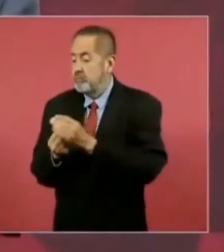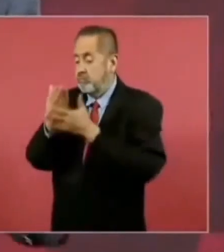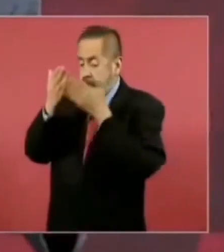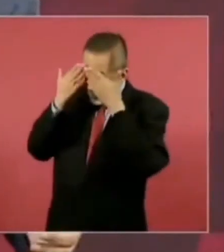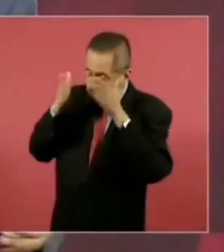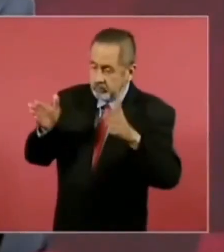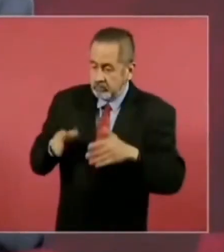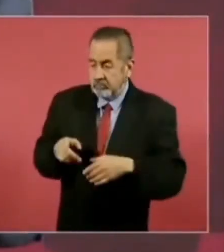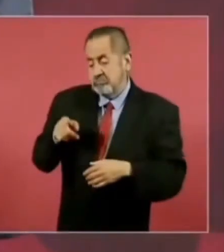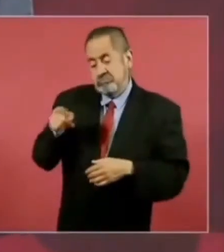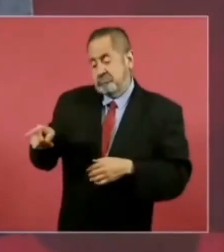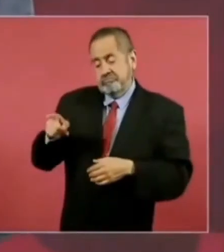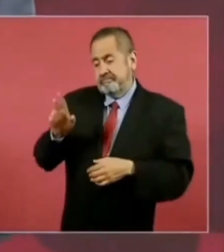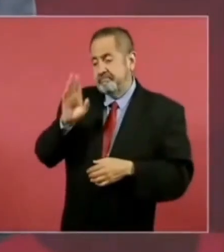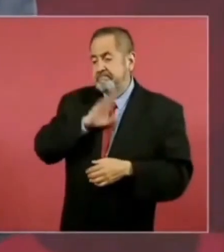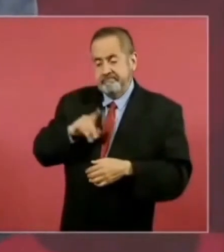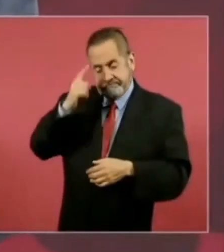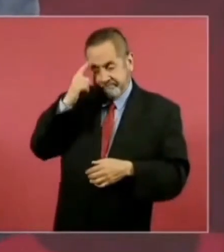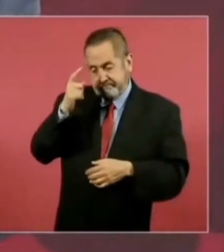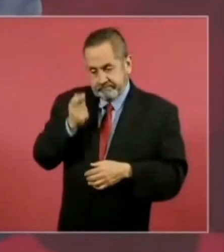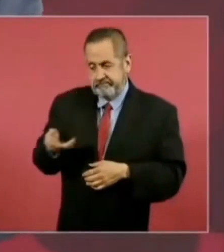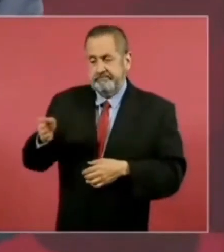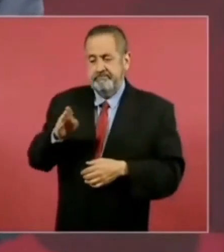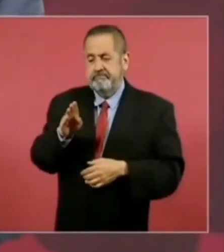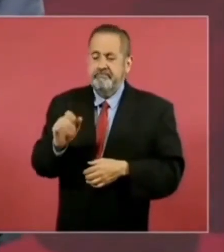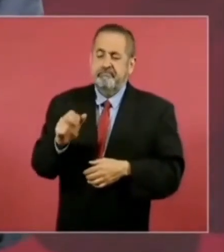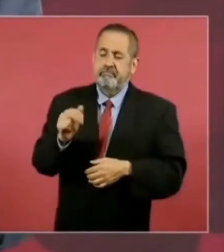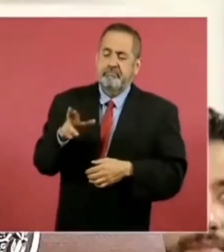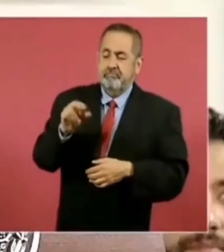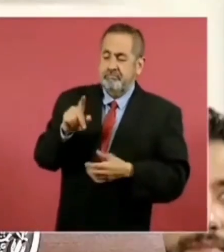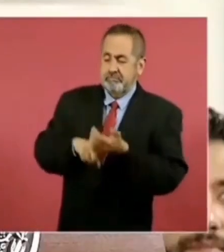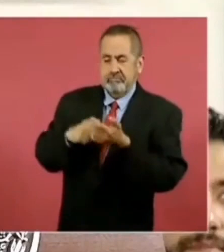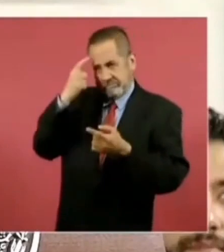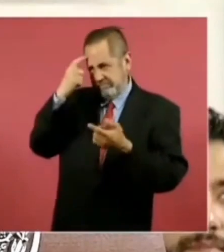éramos unos bárbaros.